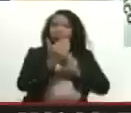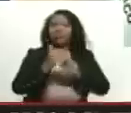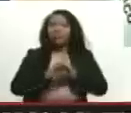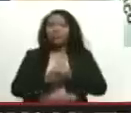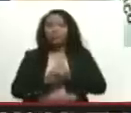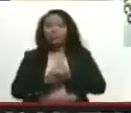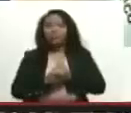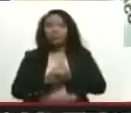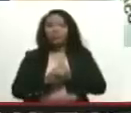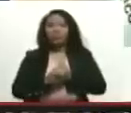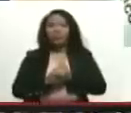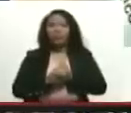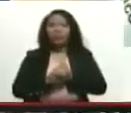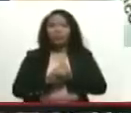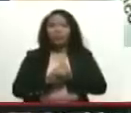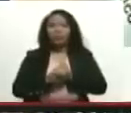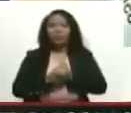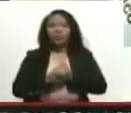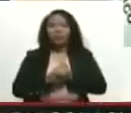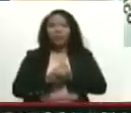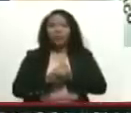salir adelante,